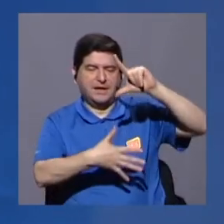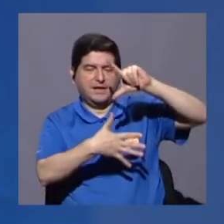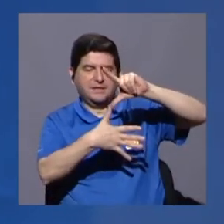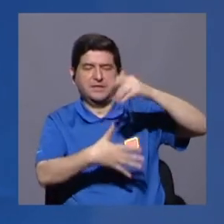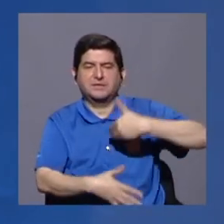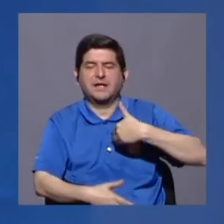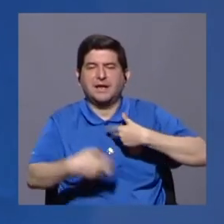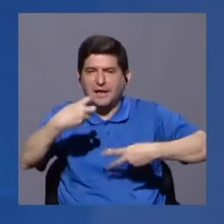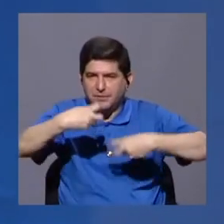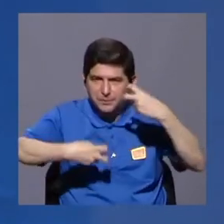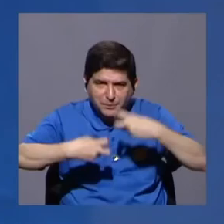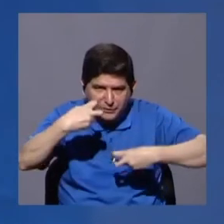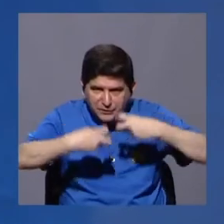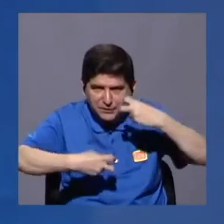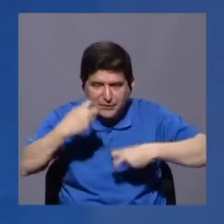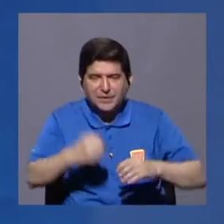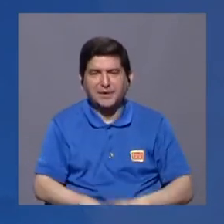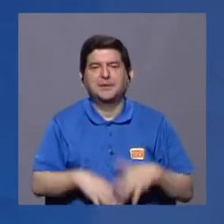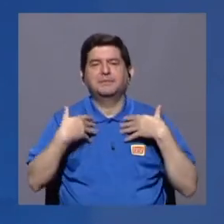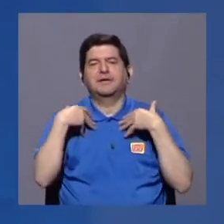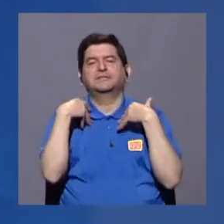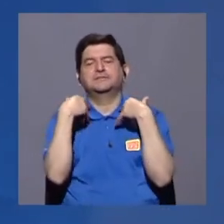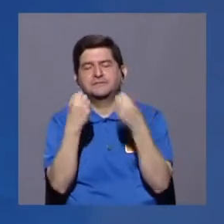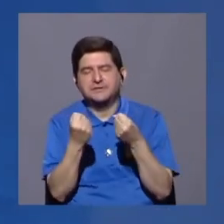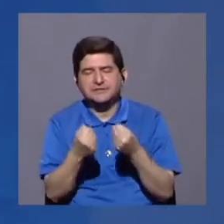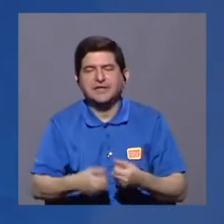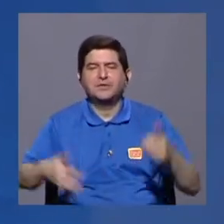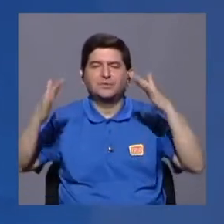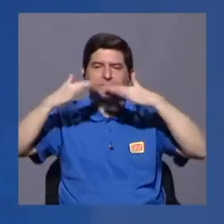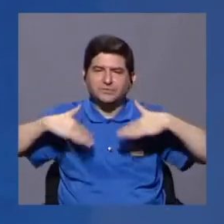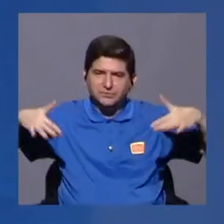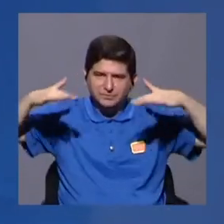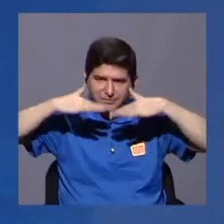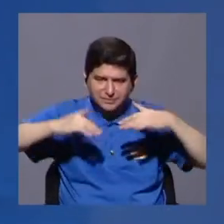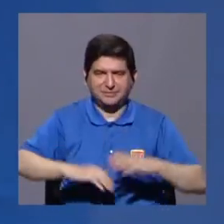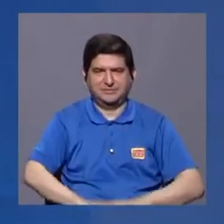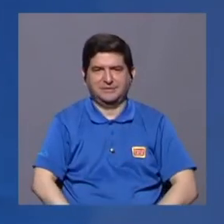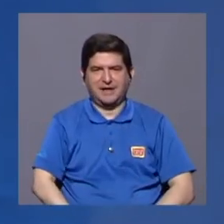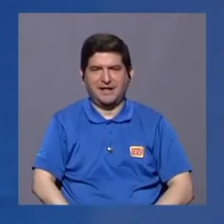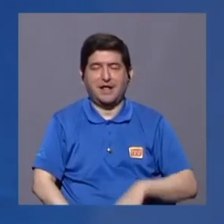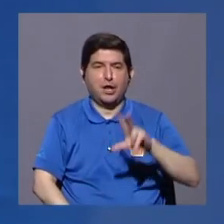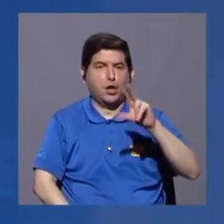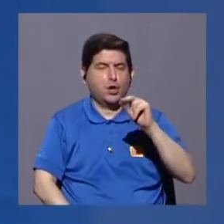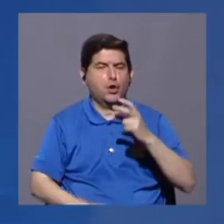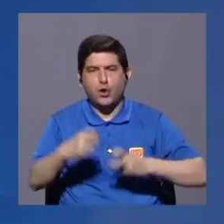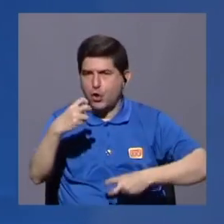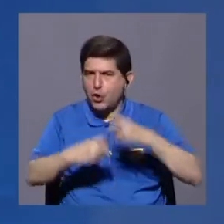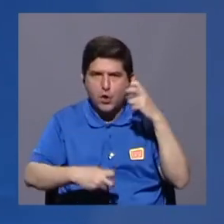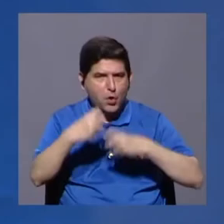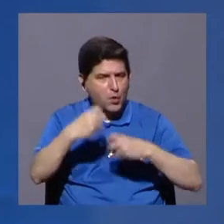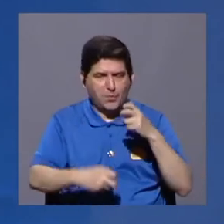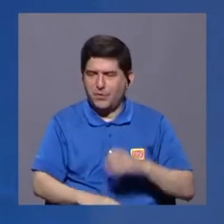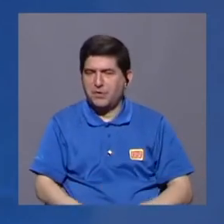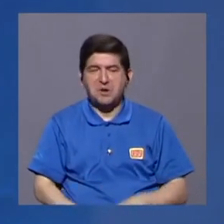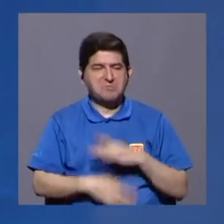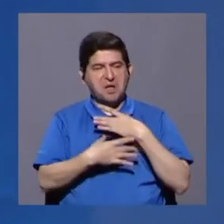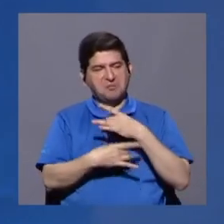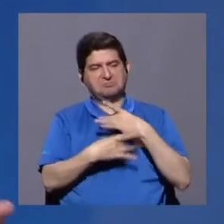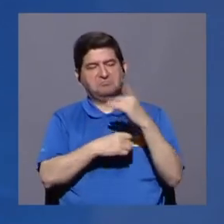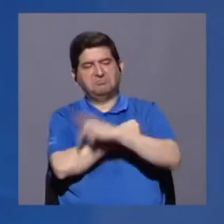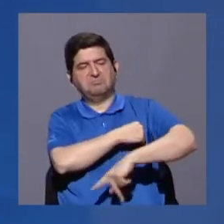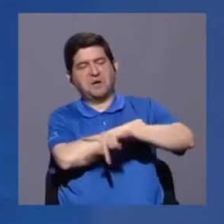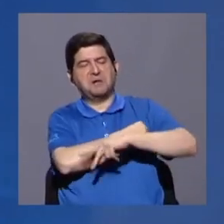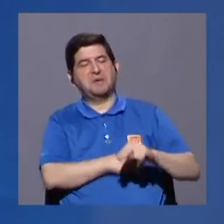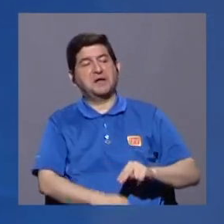tenemos problemas de salud ecológicos que no son problemas de interés para los países